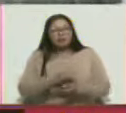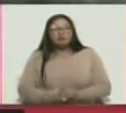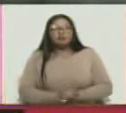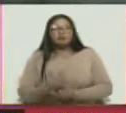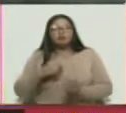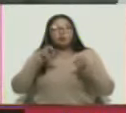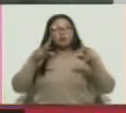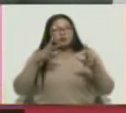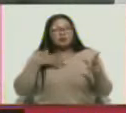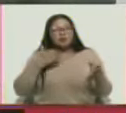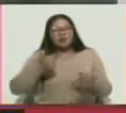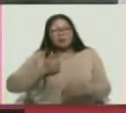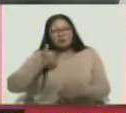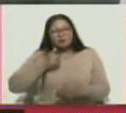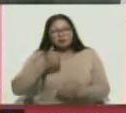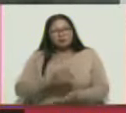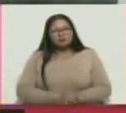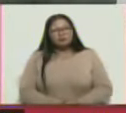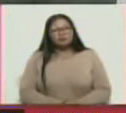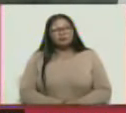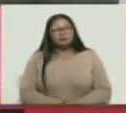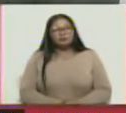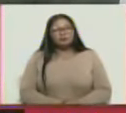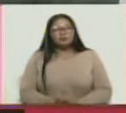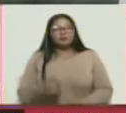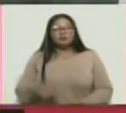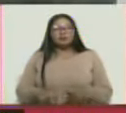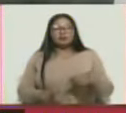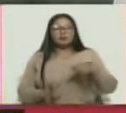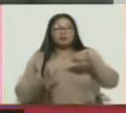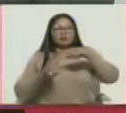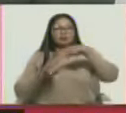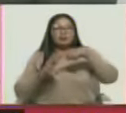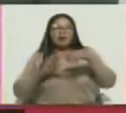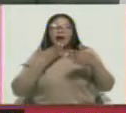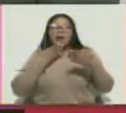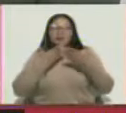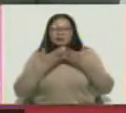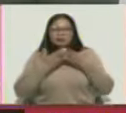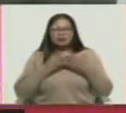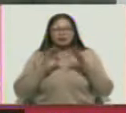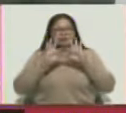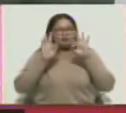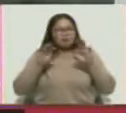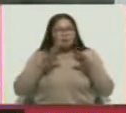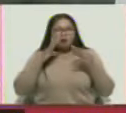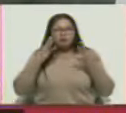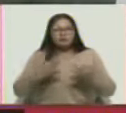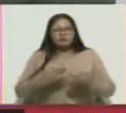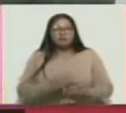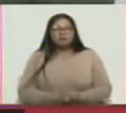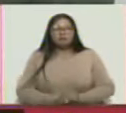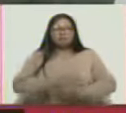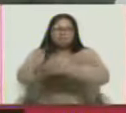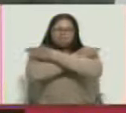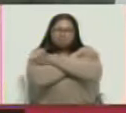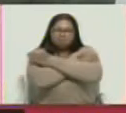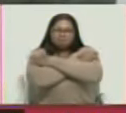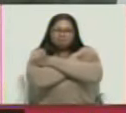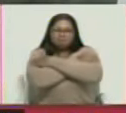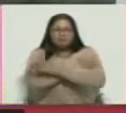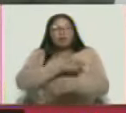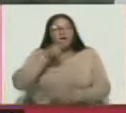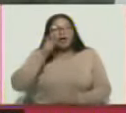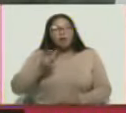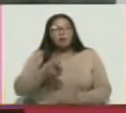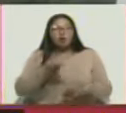oportunidad aquí desde BTV de agradecer de manera fraternal al pueblo